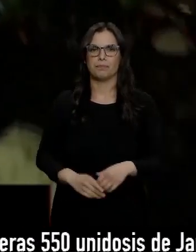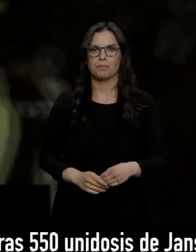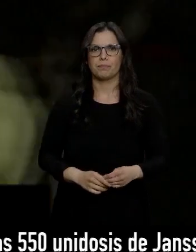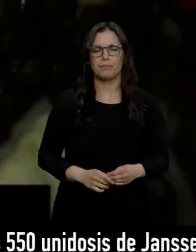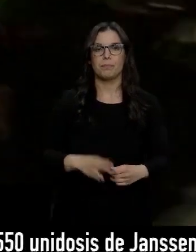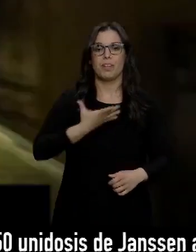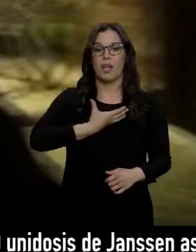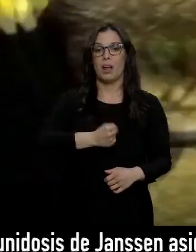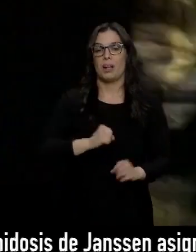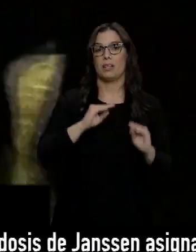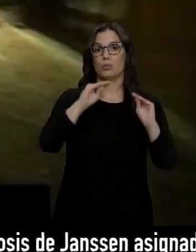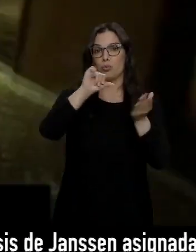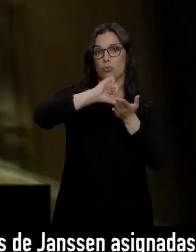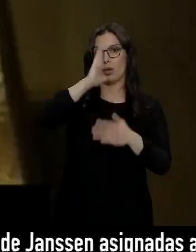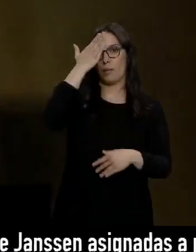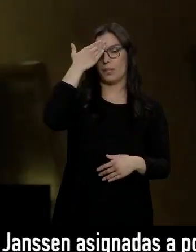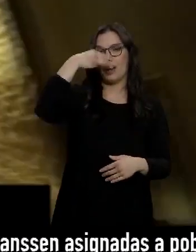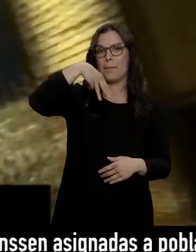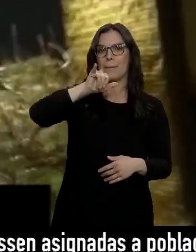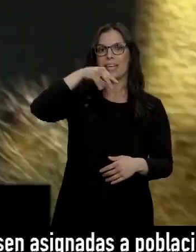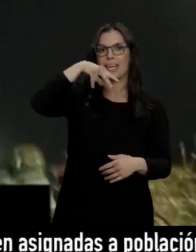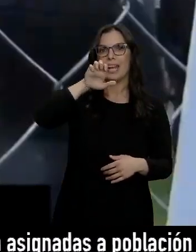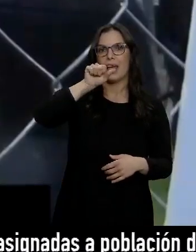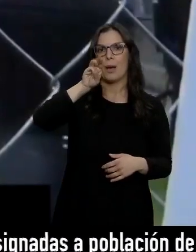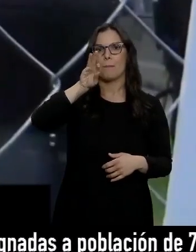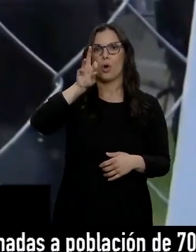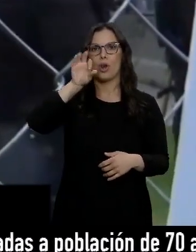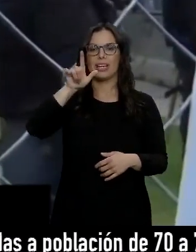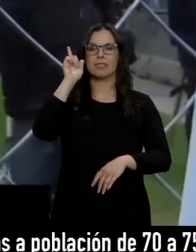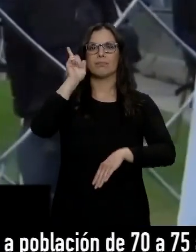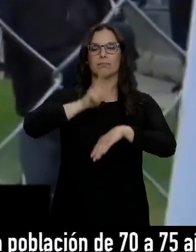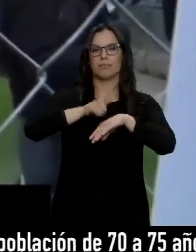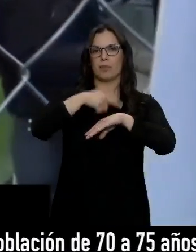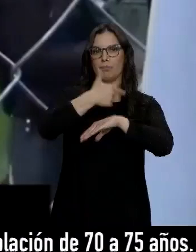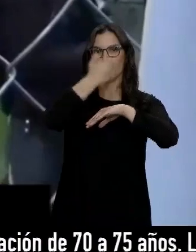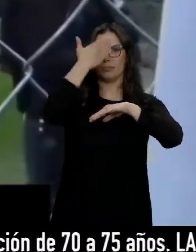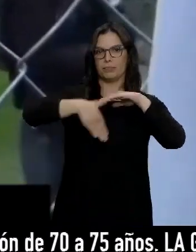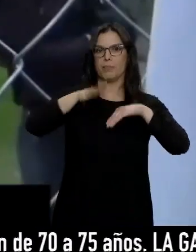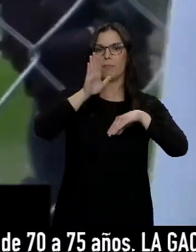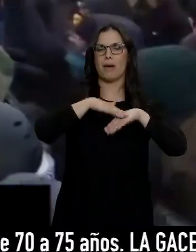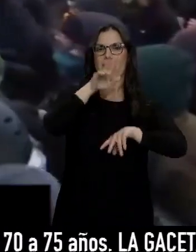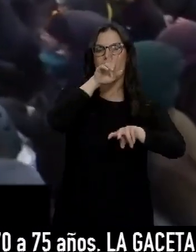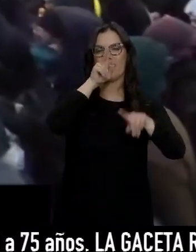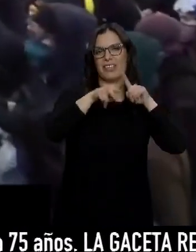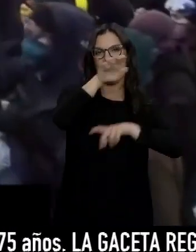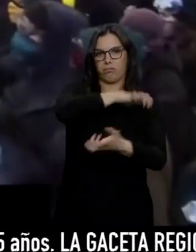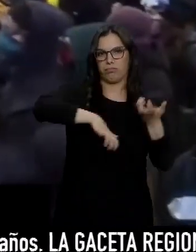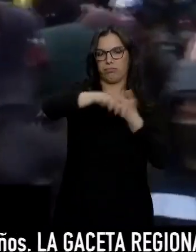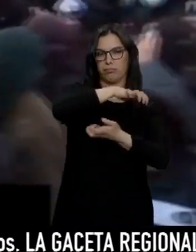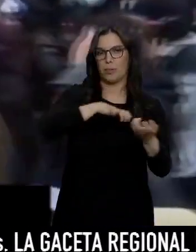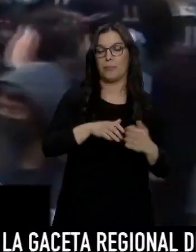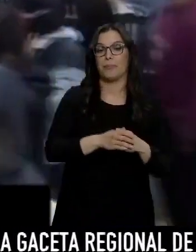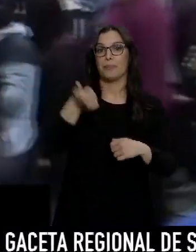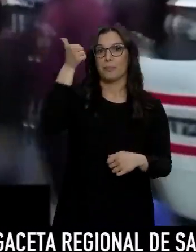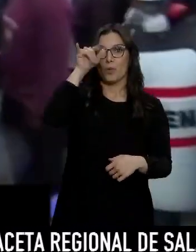El alcalde de la capital, Minneapolis, ha declarado un toque de queda para evitar incidentes. Daunte Wright